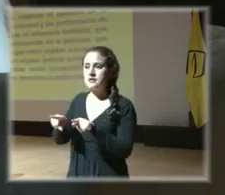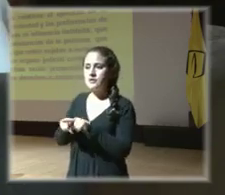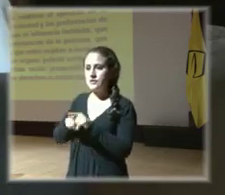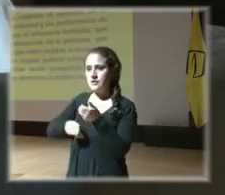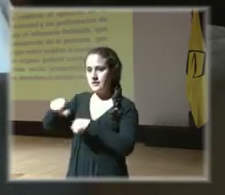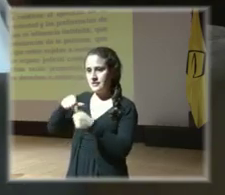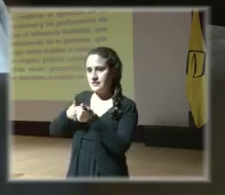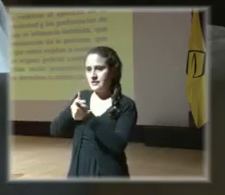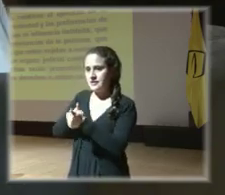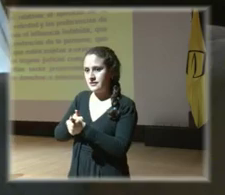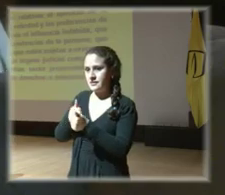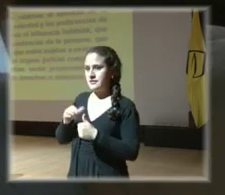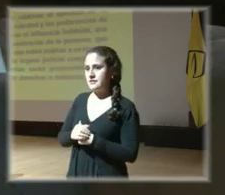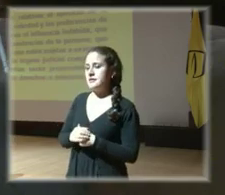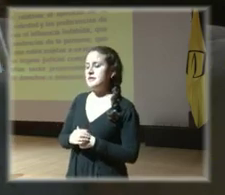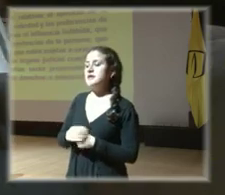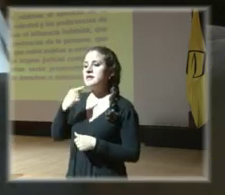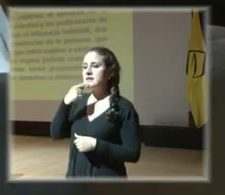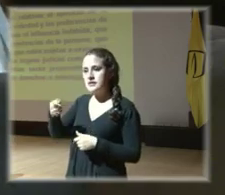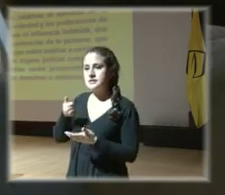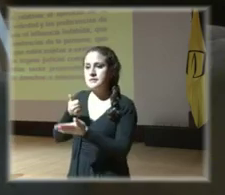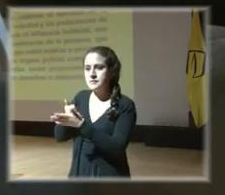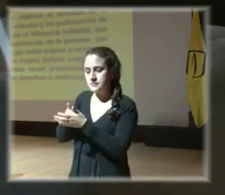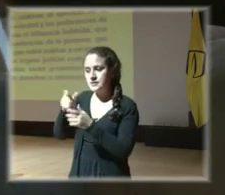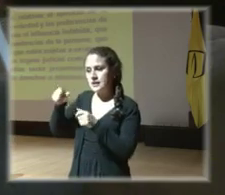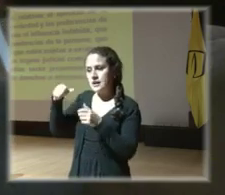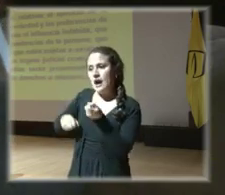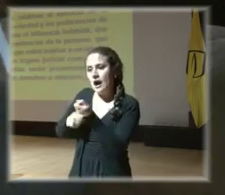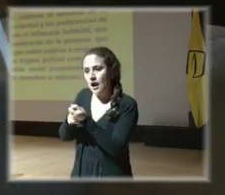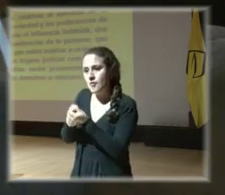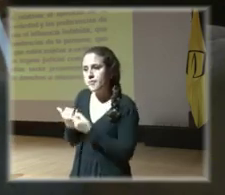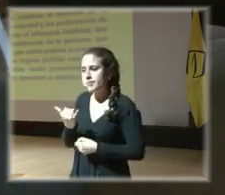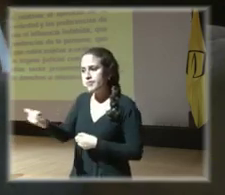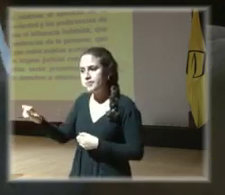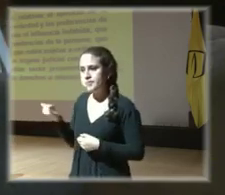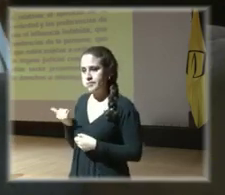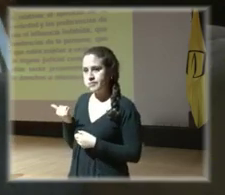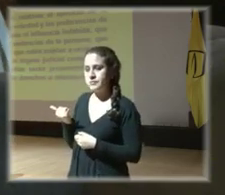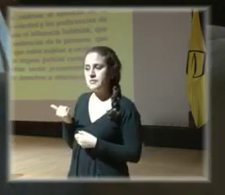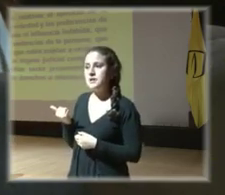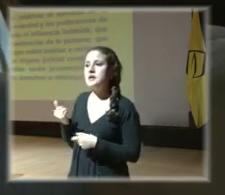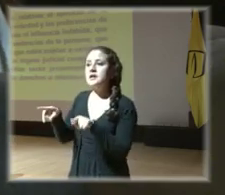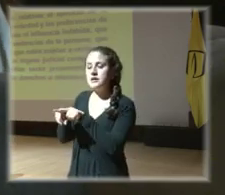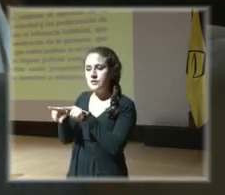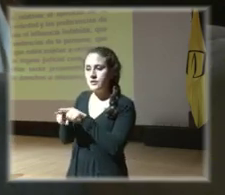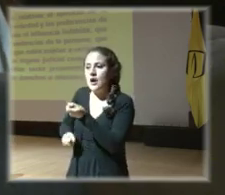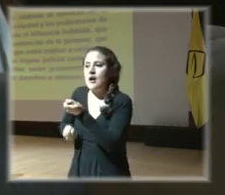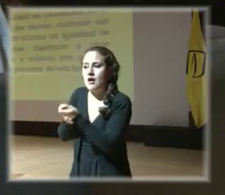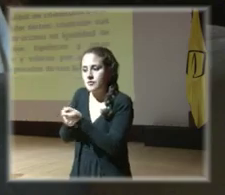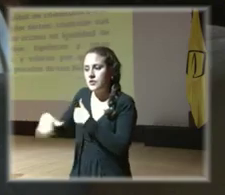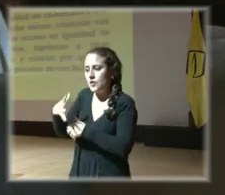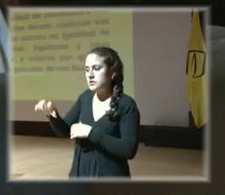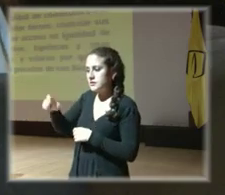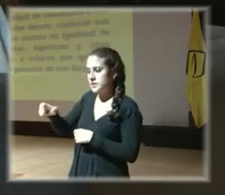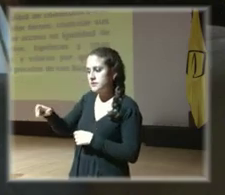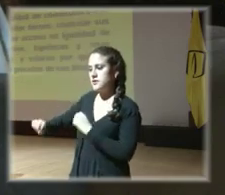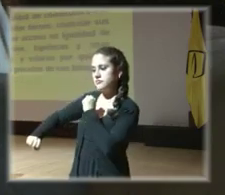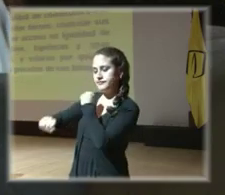intelectual diciendo que ella tiene los apoyos a su alrededor para apoyarla a tomar las